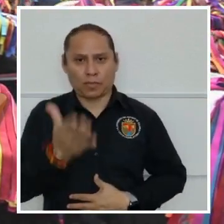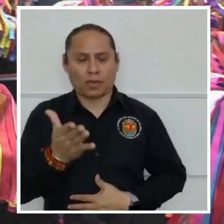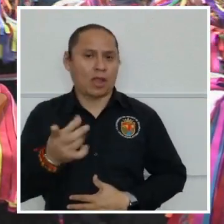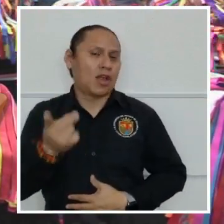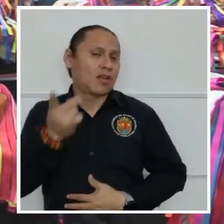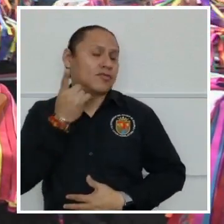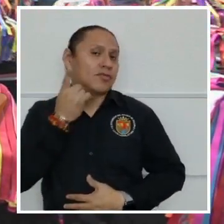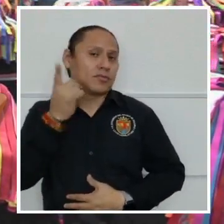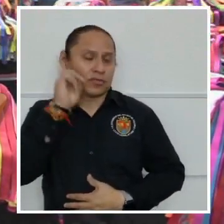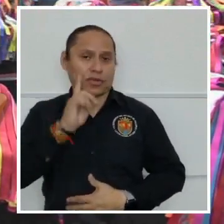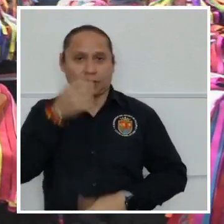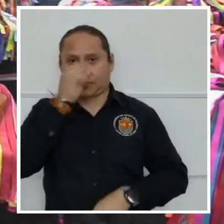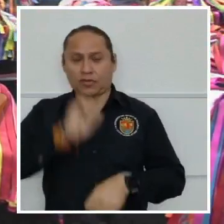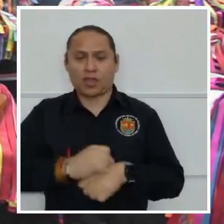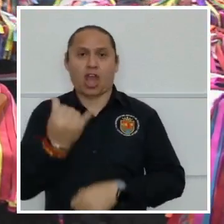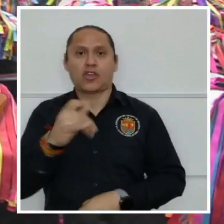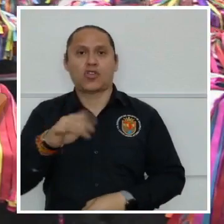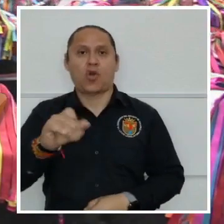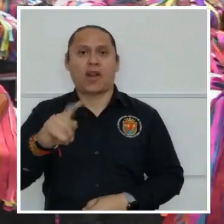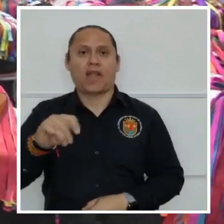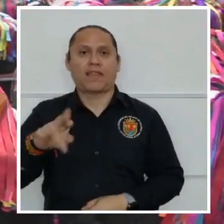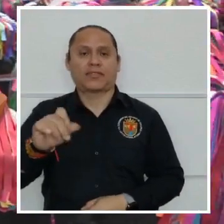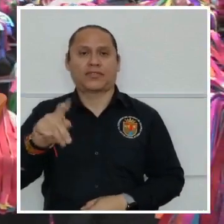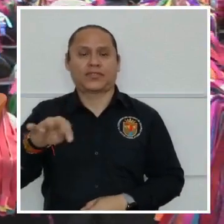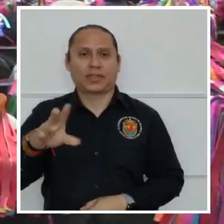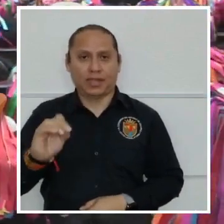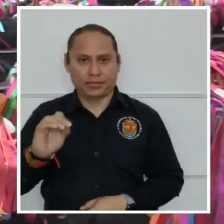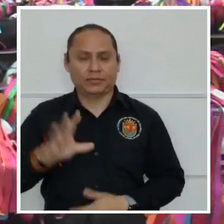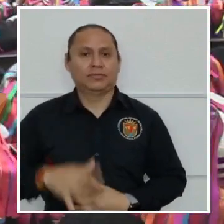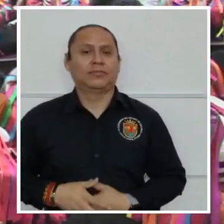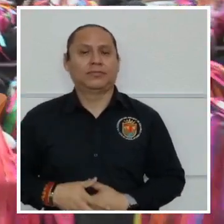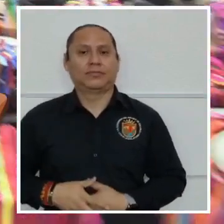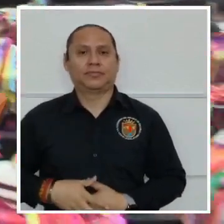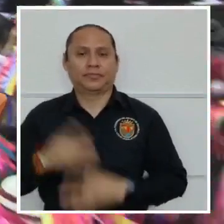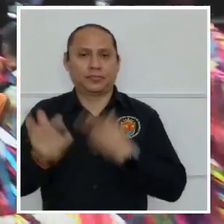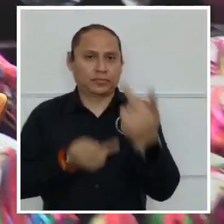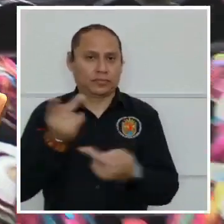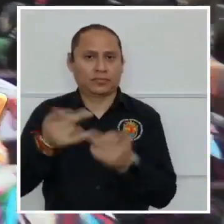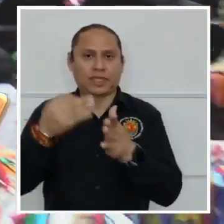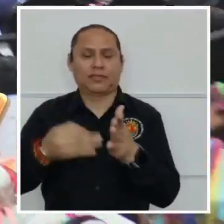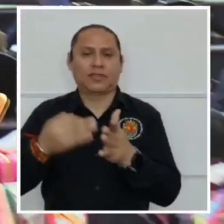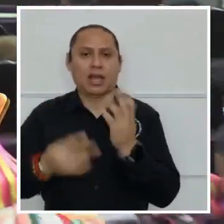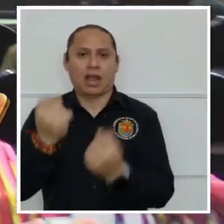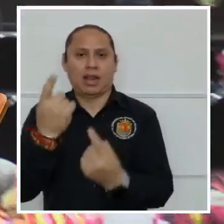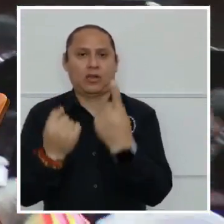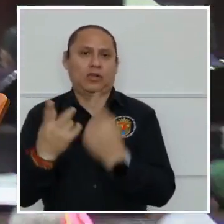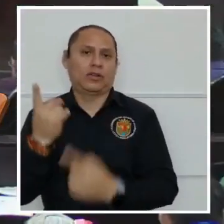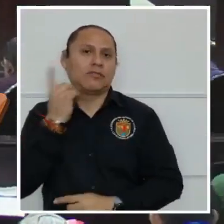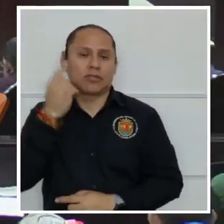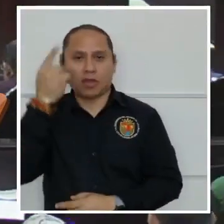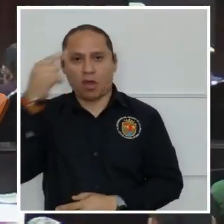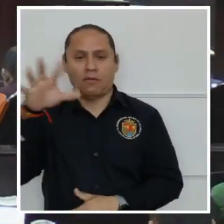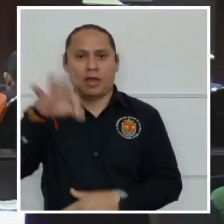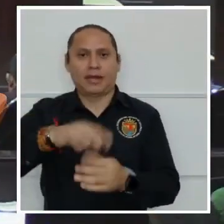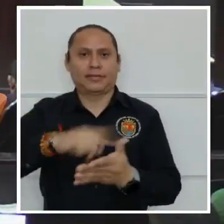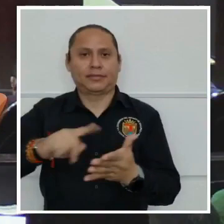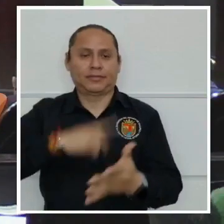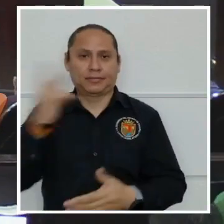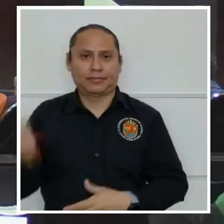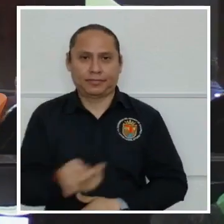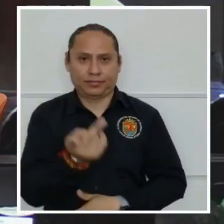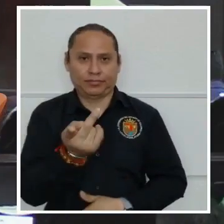Solicito a la diputada secretaria Yolanda del Rosario Correa González se sirva a verificar si falta algún diputado por emitir su